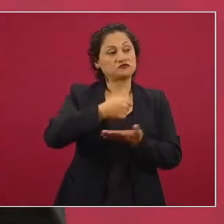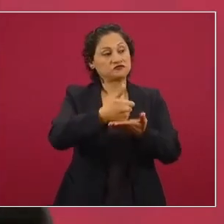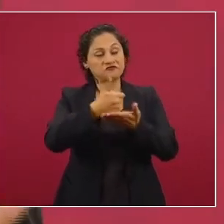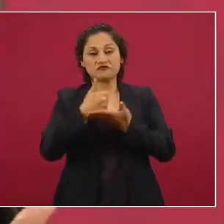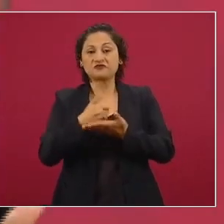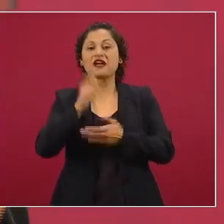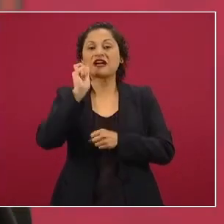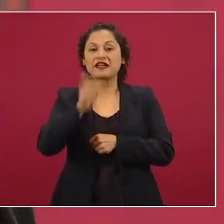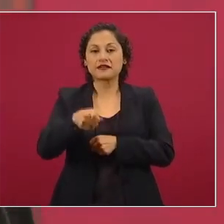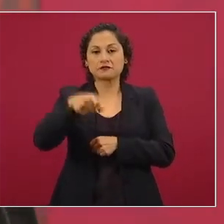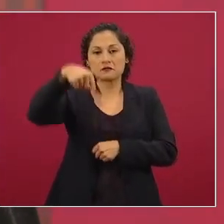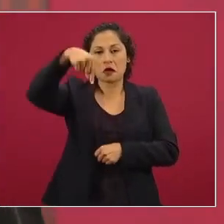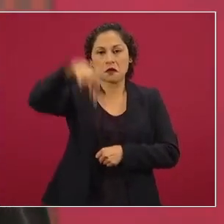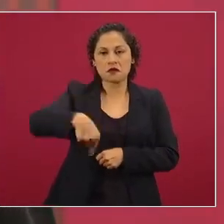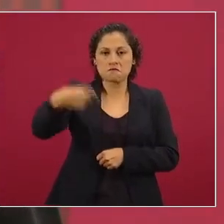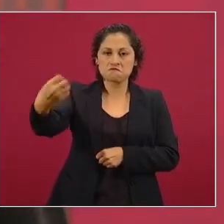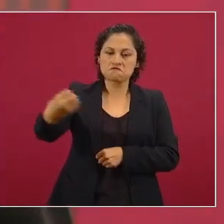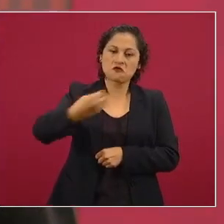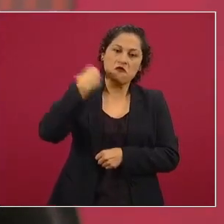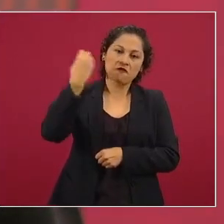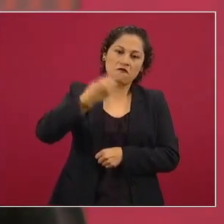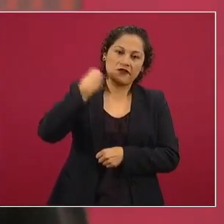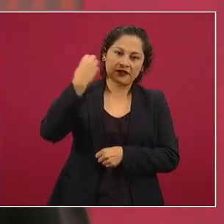son estas conferencias.